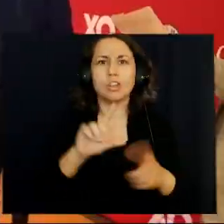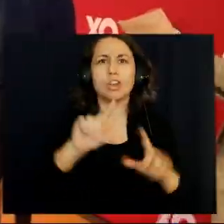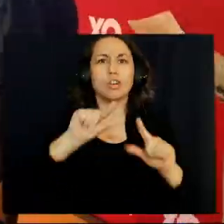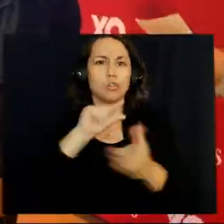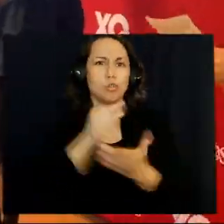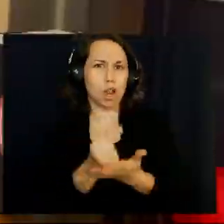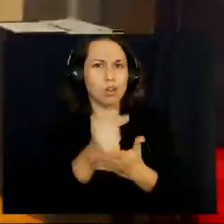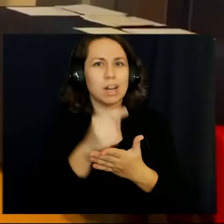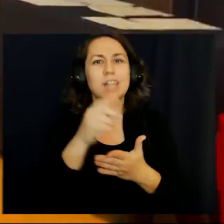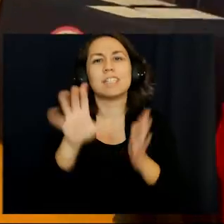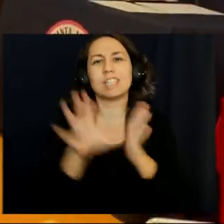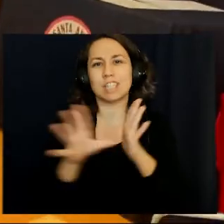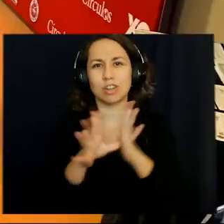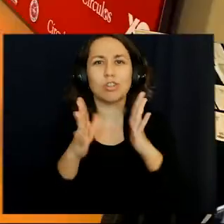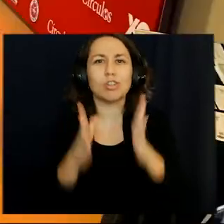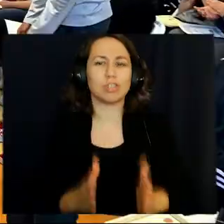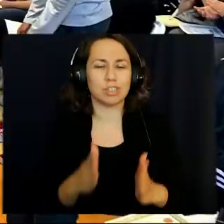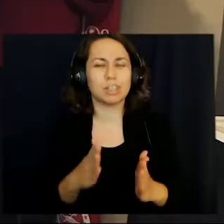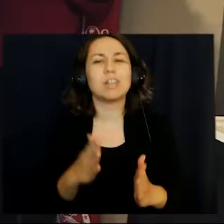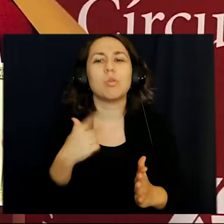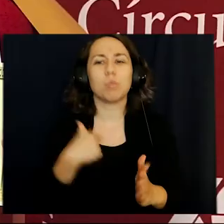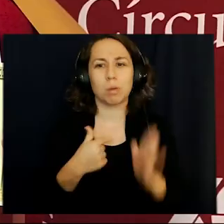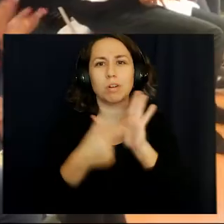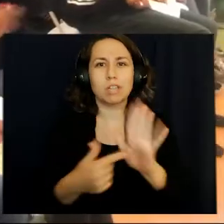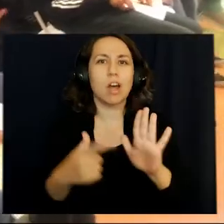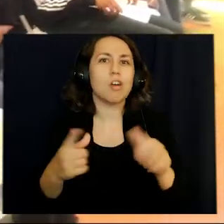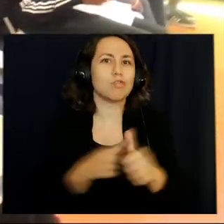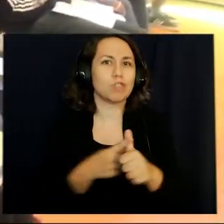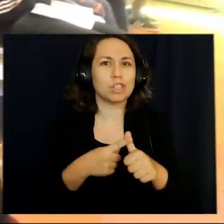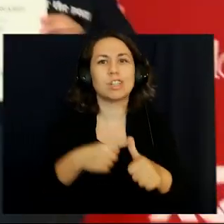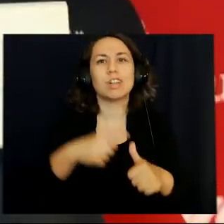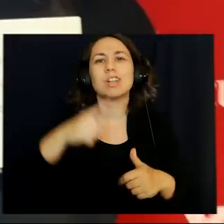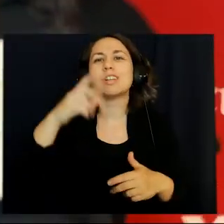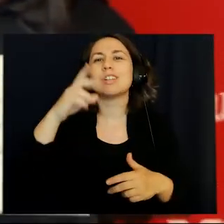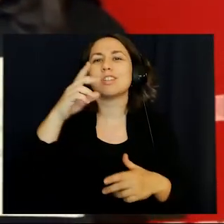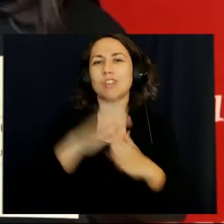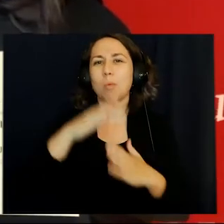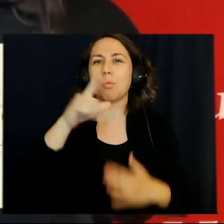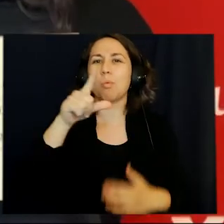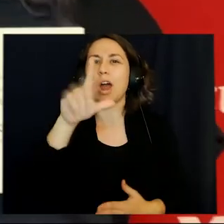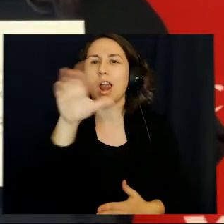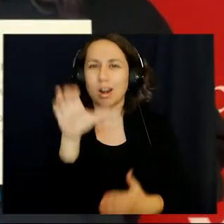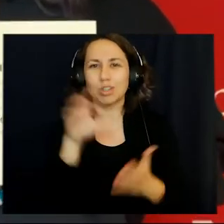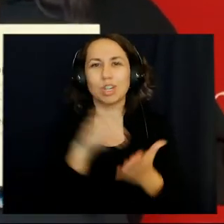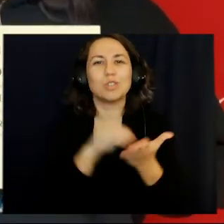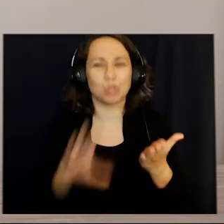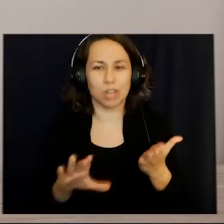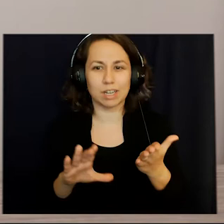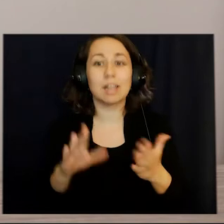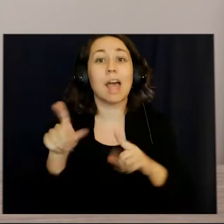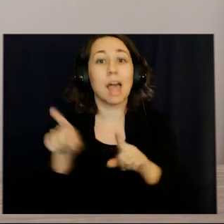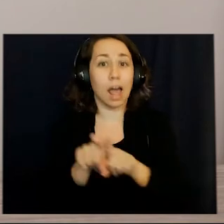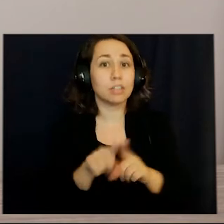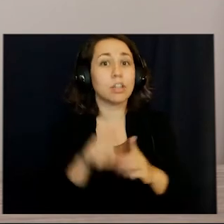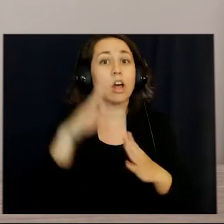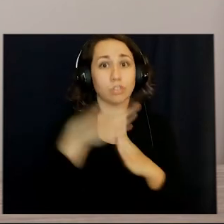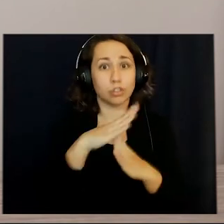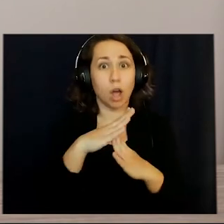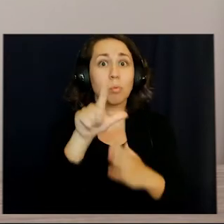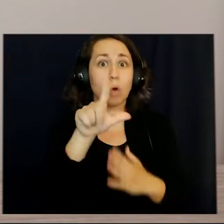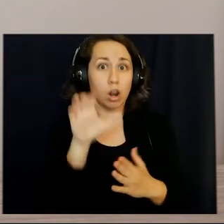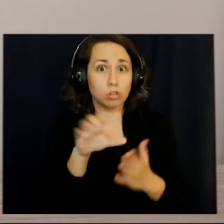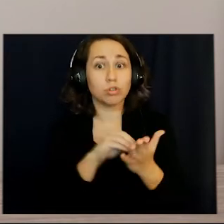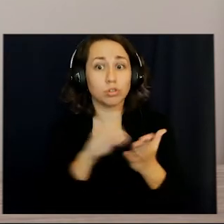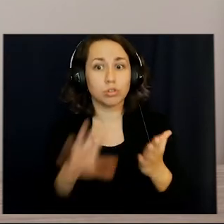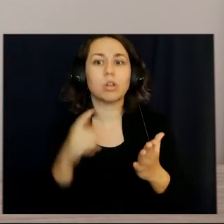de graduandos y presentarles a nuestra primera alumna entre los 100 mejores del distrito. Como estudiante destacada de la primera promoción